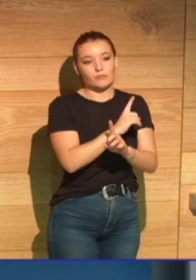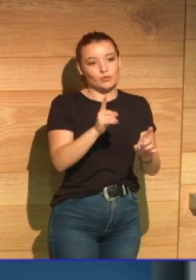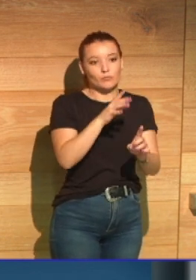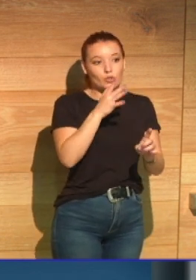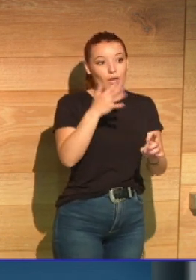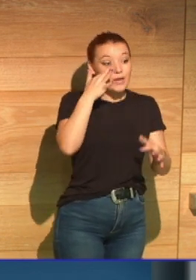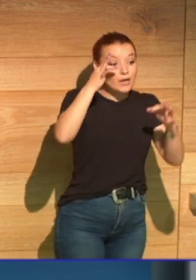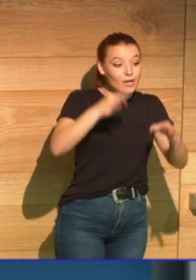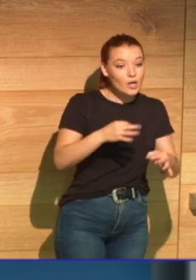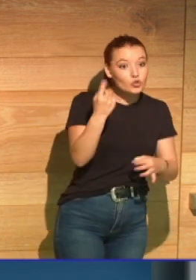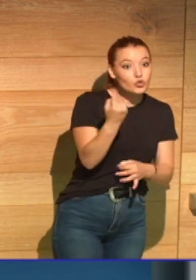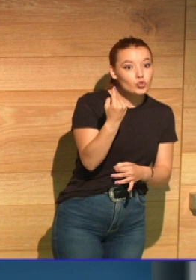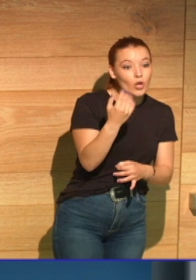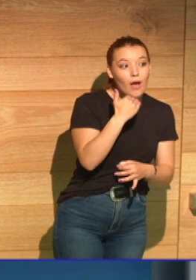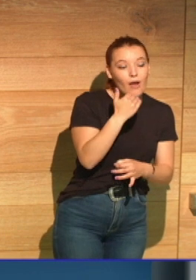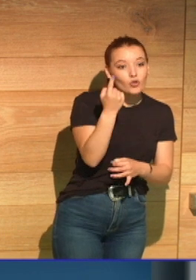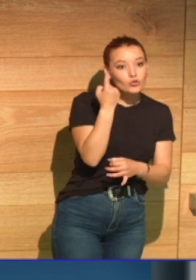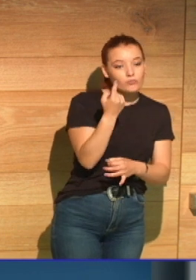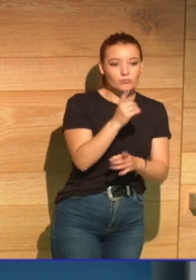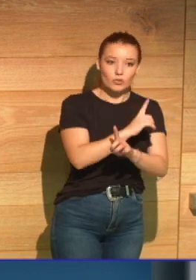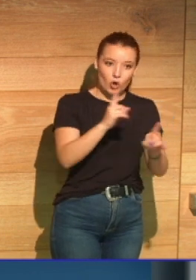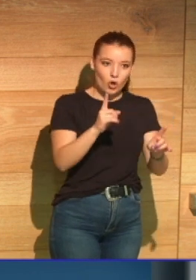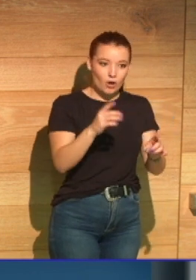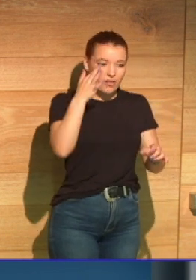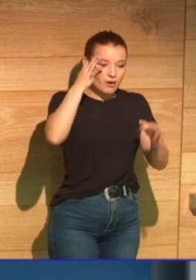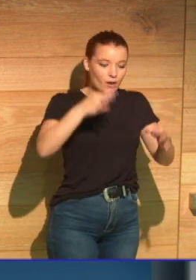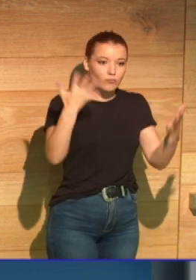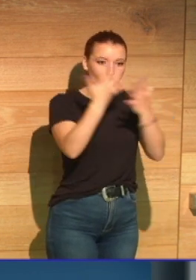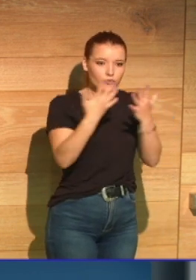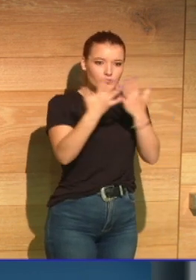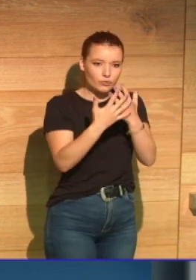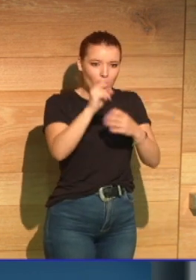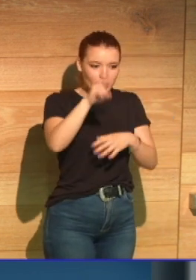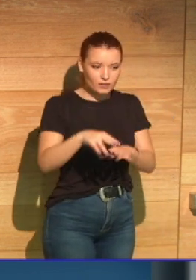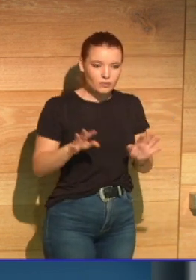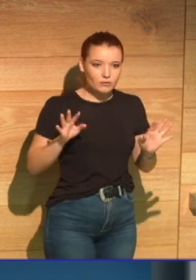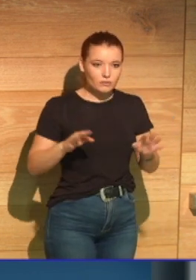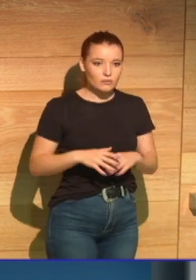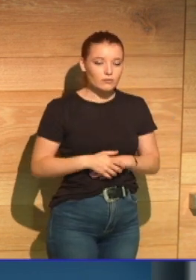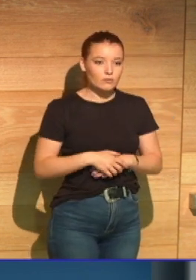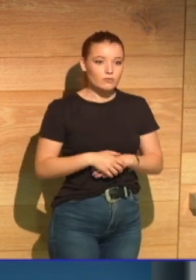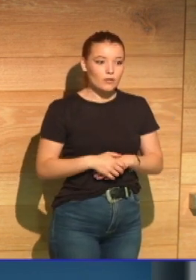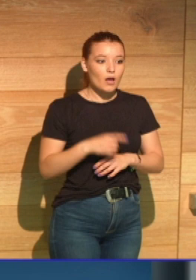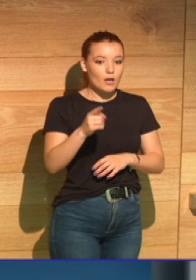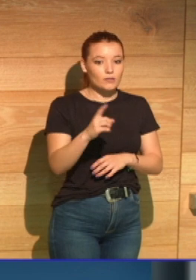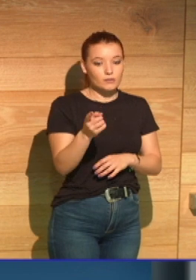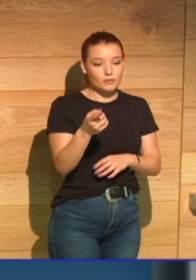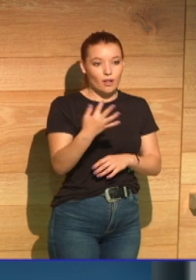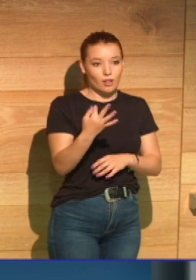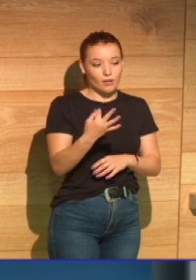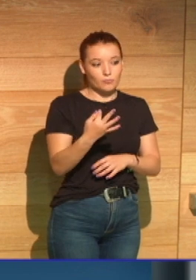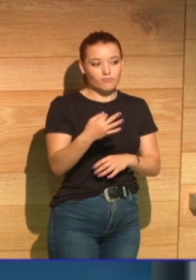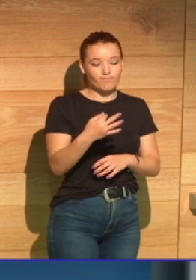solo de, sino que cruza complejamente todas estas disciplinas y estas miradas a la realidad. Y ahí es donde el museo tendría que encontrarse, y no en